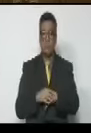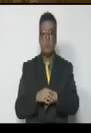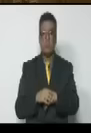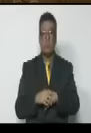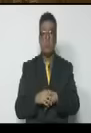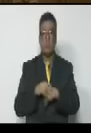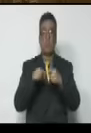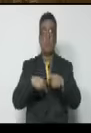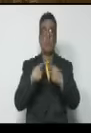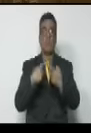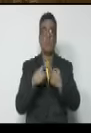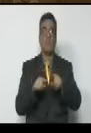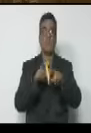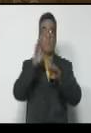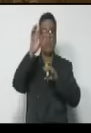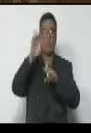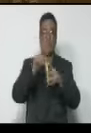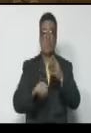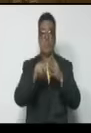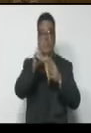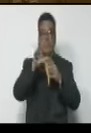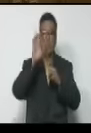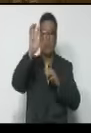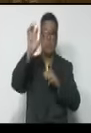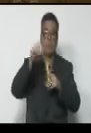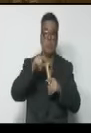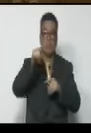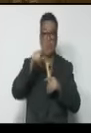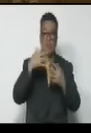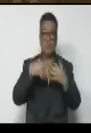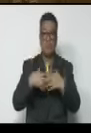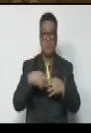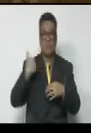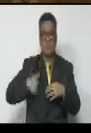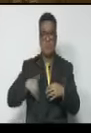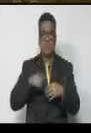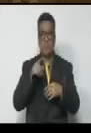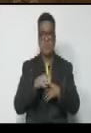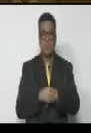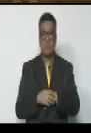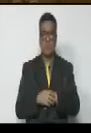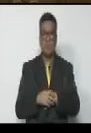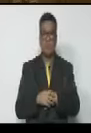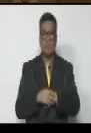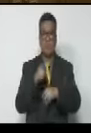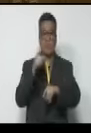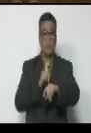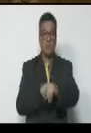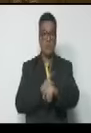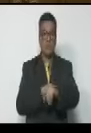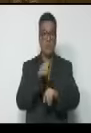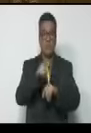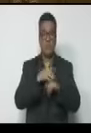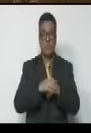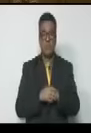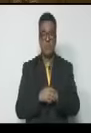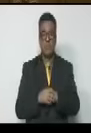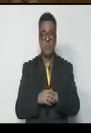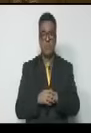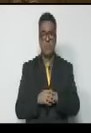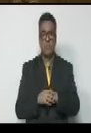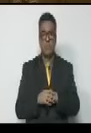en otro país, en un tercer país, que es el país de Argentina. Es una situación en la